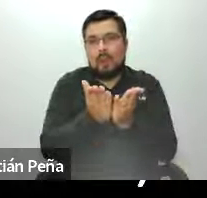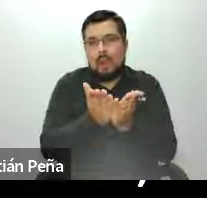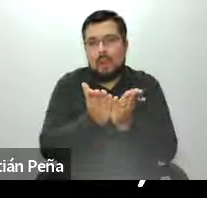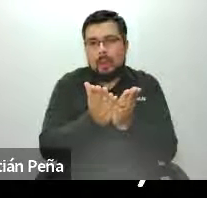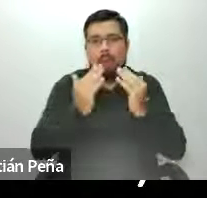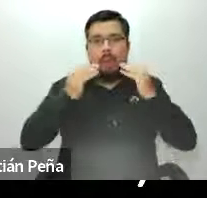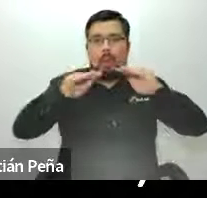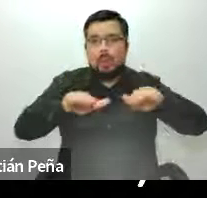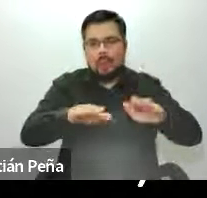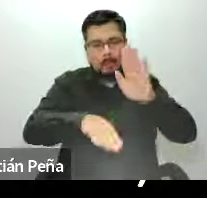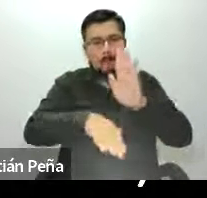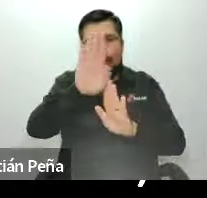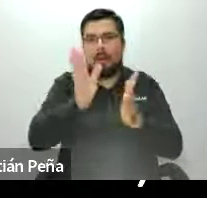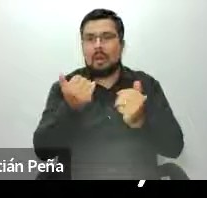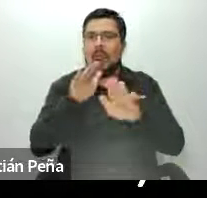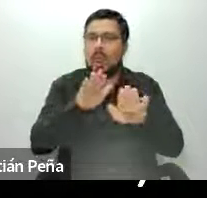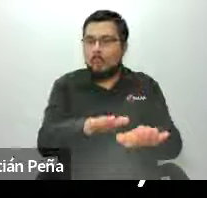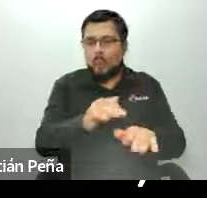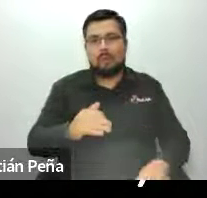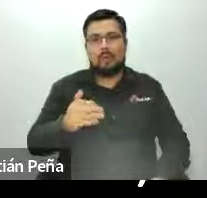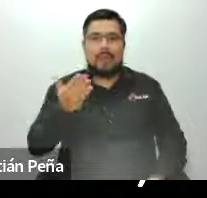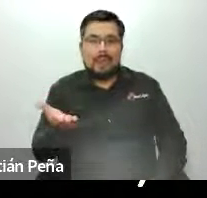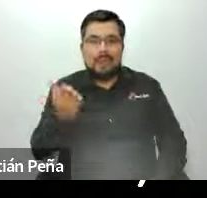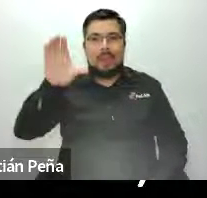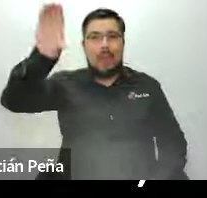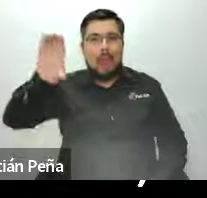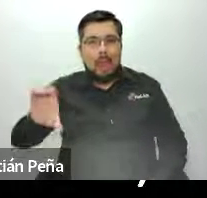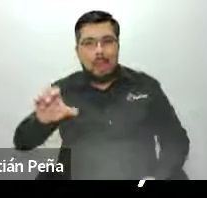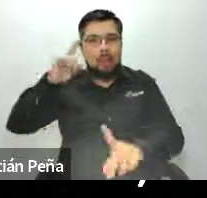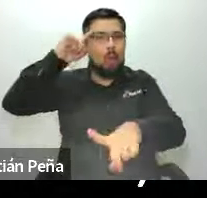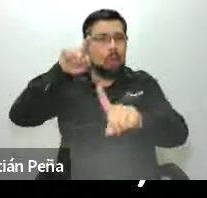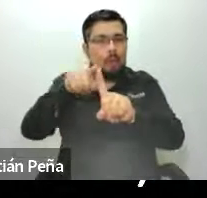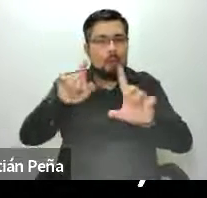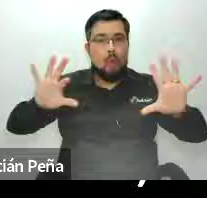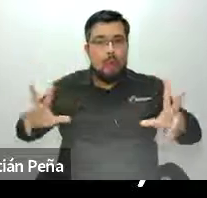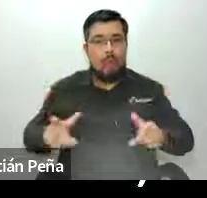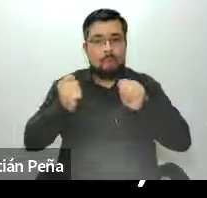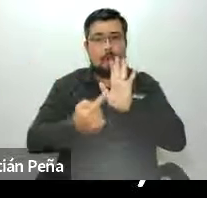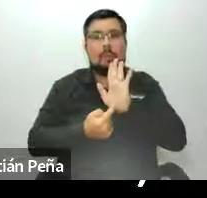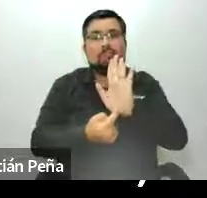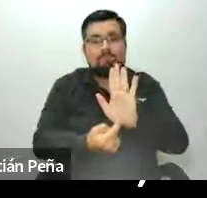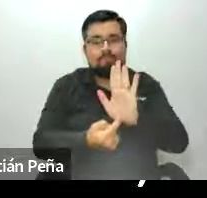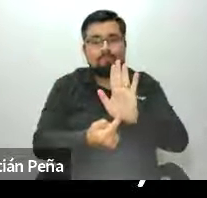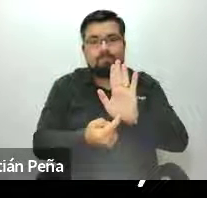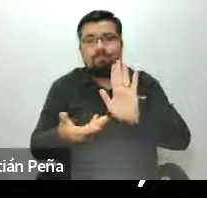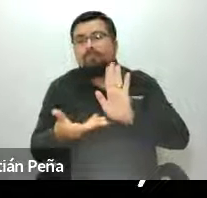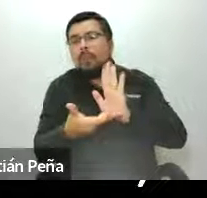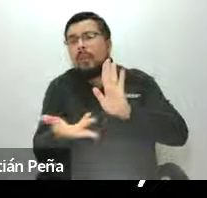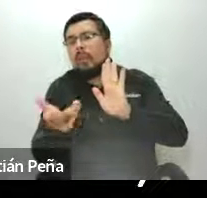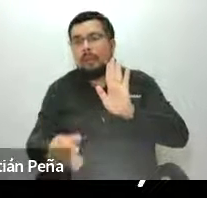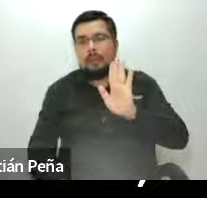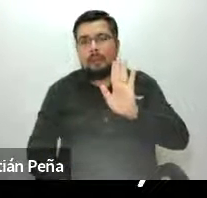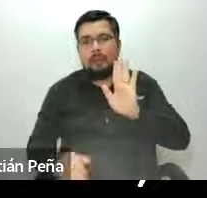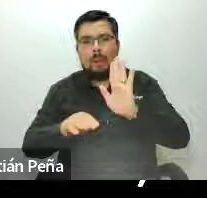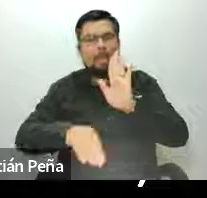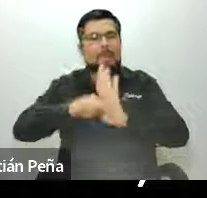Y que probablemente, sobre todo en esta asignatura, los objetivos de habilidades que se presentaban tenía mucho mayor sentido y tenía mucha